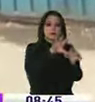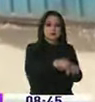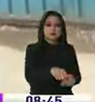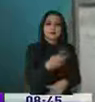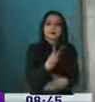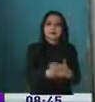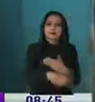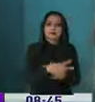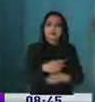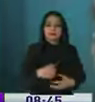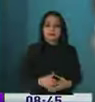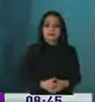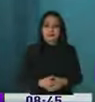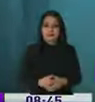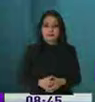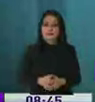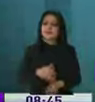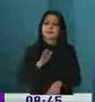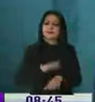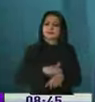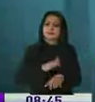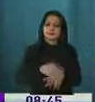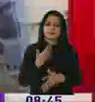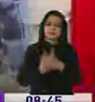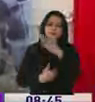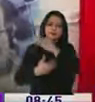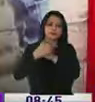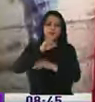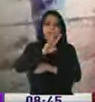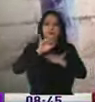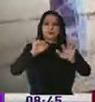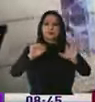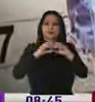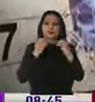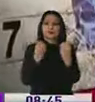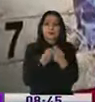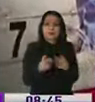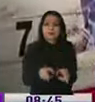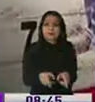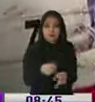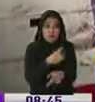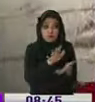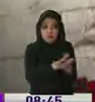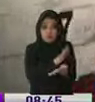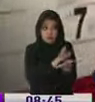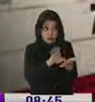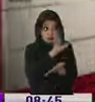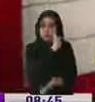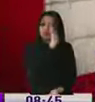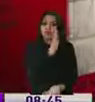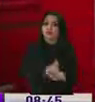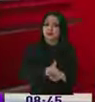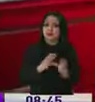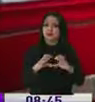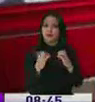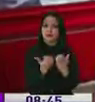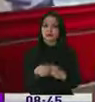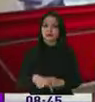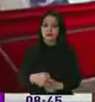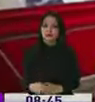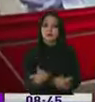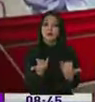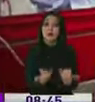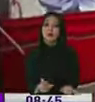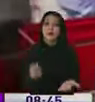hijos. El pasado 26 de octubre se suspendieron las clases en esa unidad y precisamente este martes que se